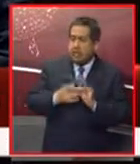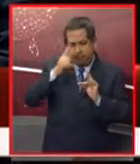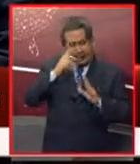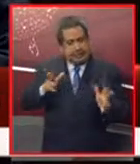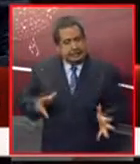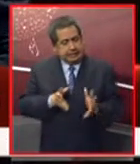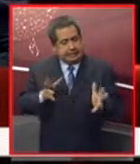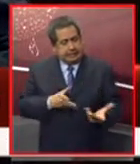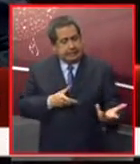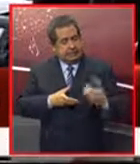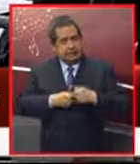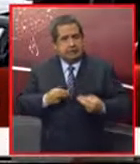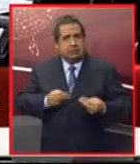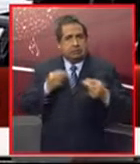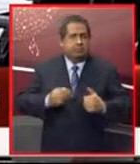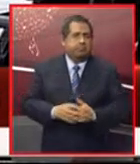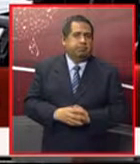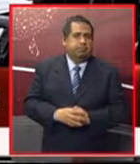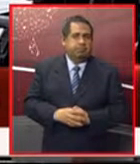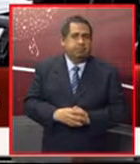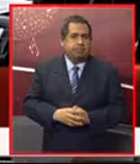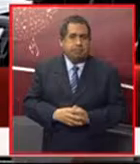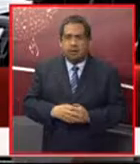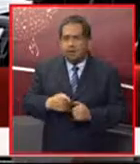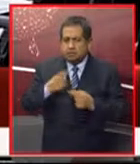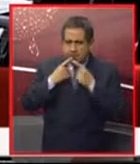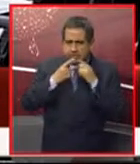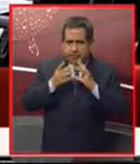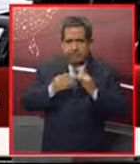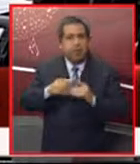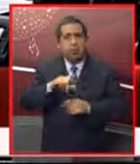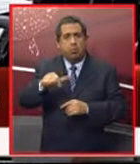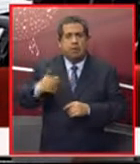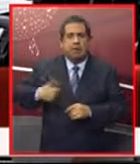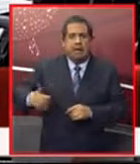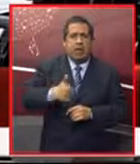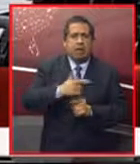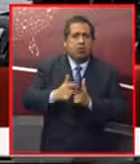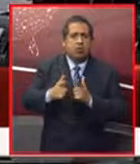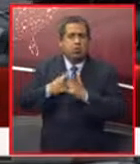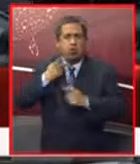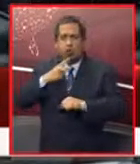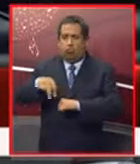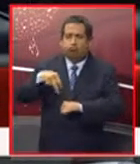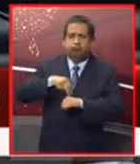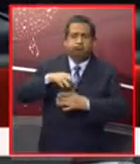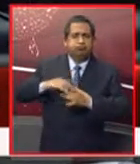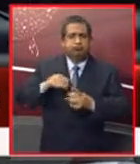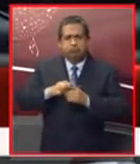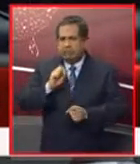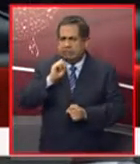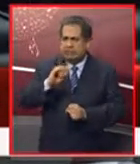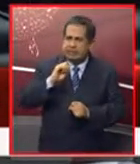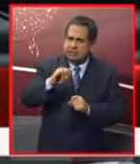emprendedores. Posterior a la fundamentación, los grupos parlamentarios emitieron posicionamientos a favor del dictamen.